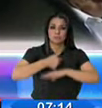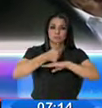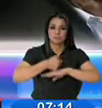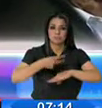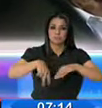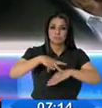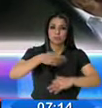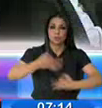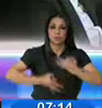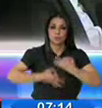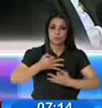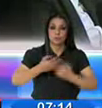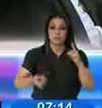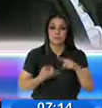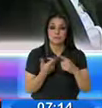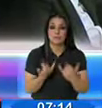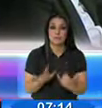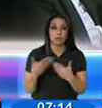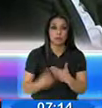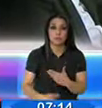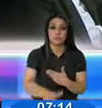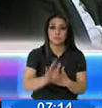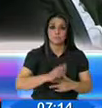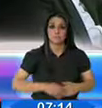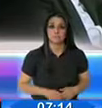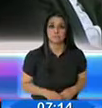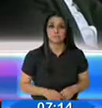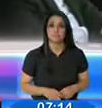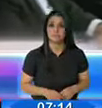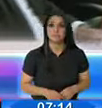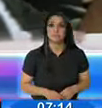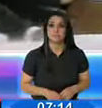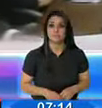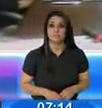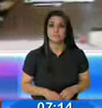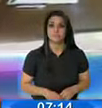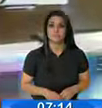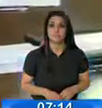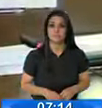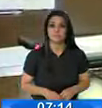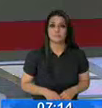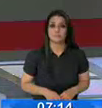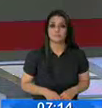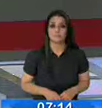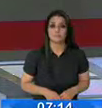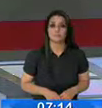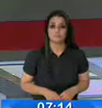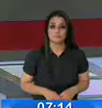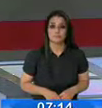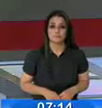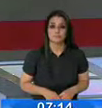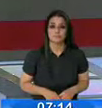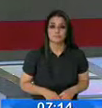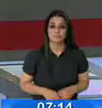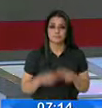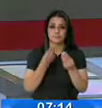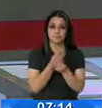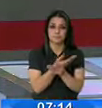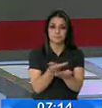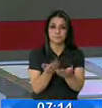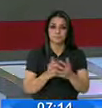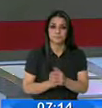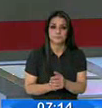cargo que desempeña hasta la actualidad. Informó Priscila Cadena. Vamos a contarles que